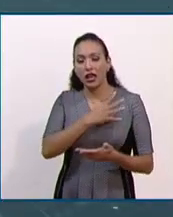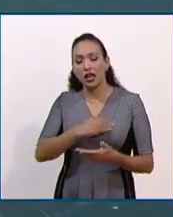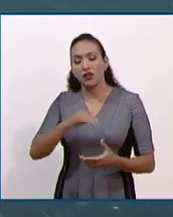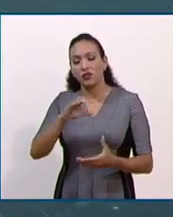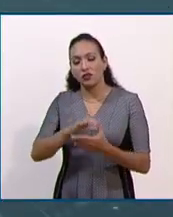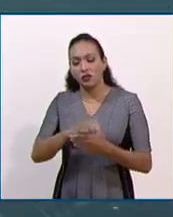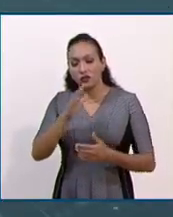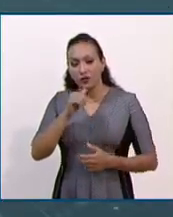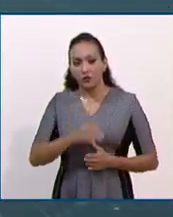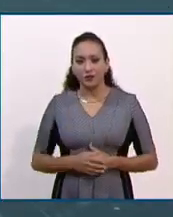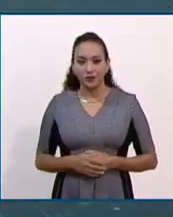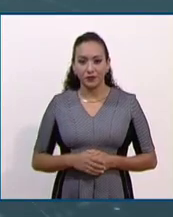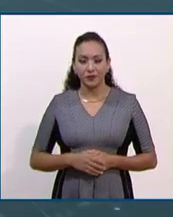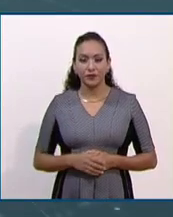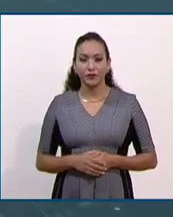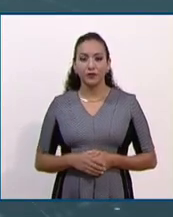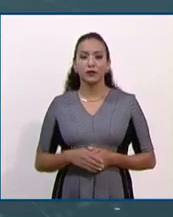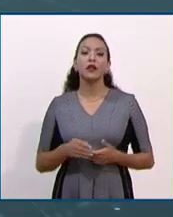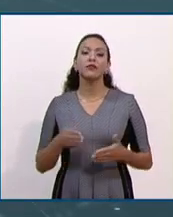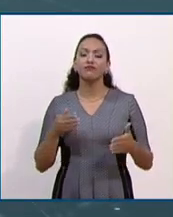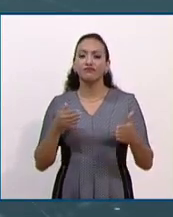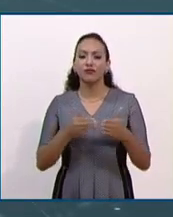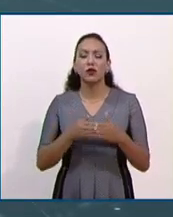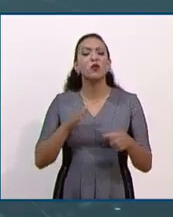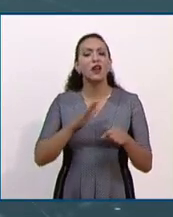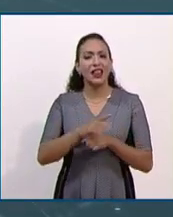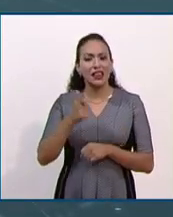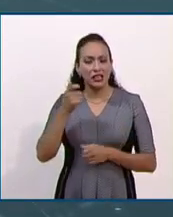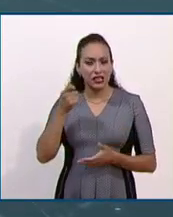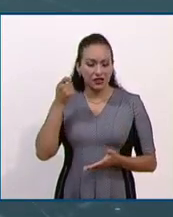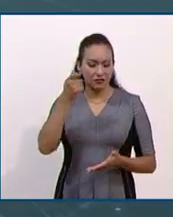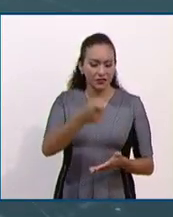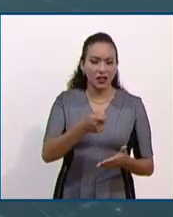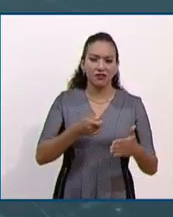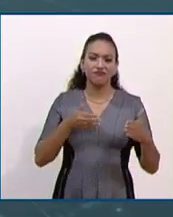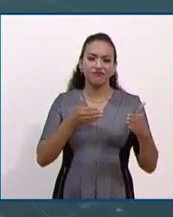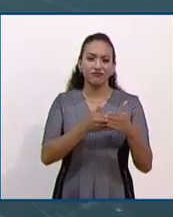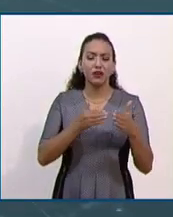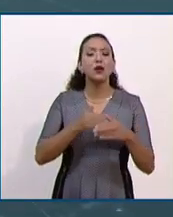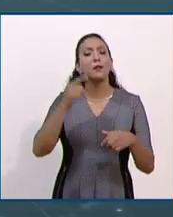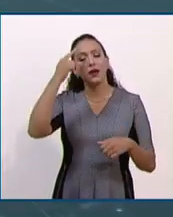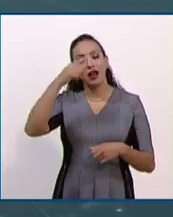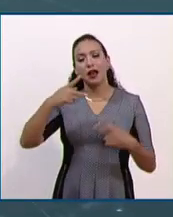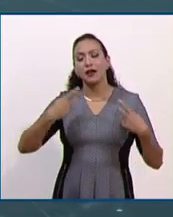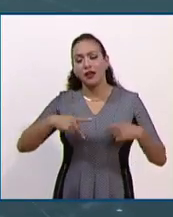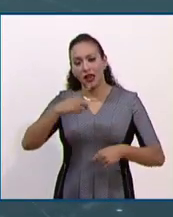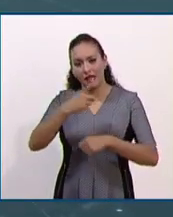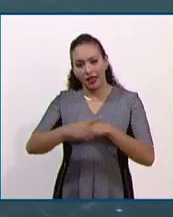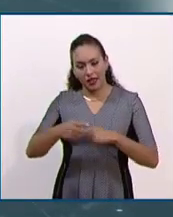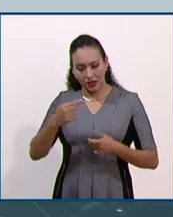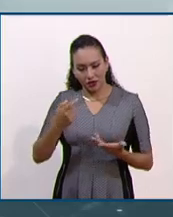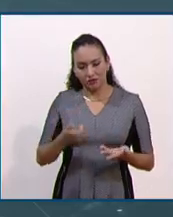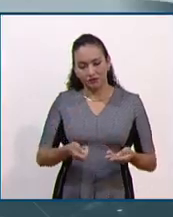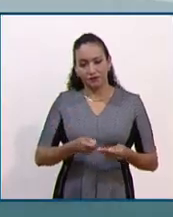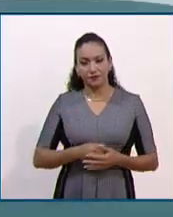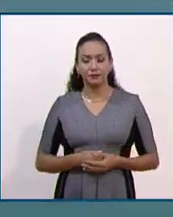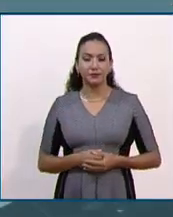Viola el derecho a la reparación integral del daño, topar la indemnización por daño moral, determinó la primera